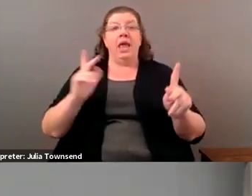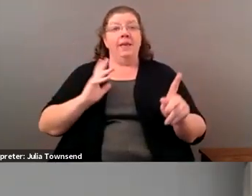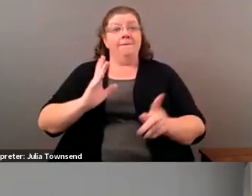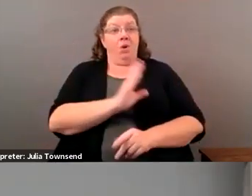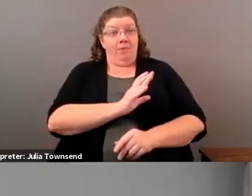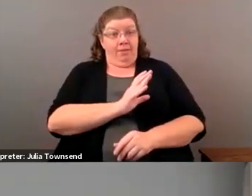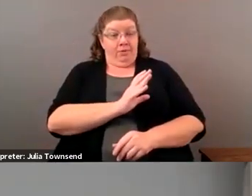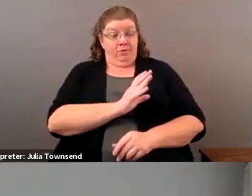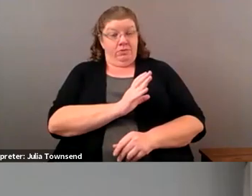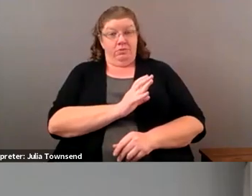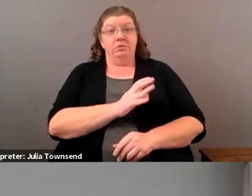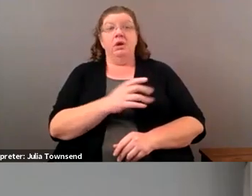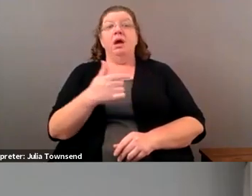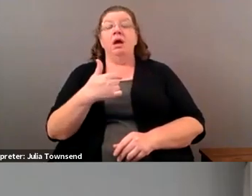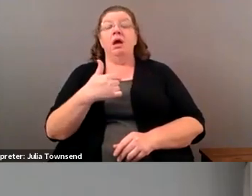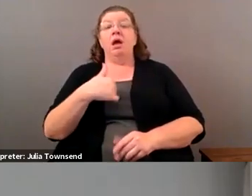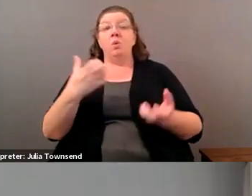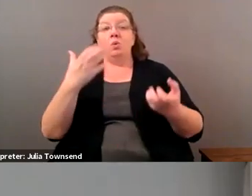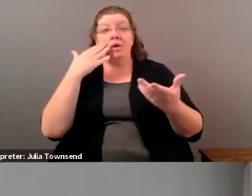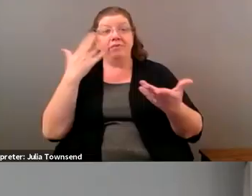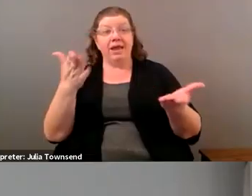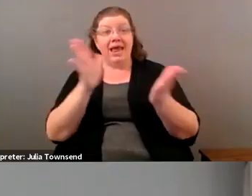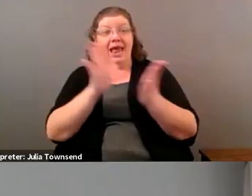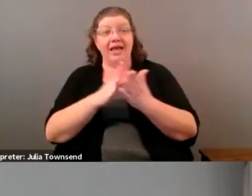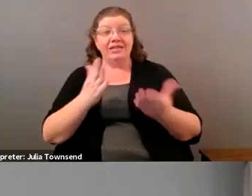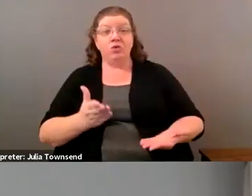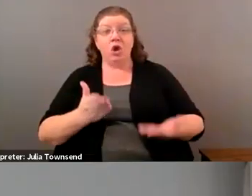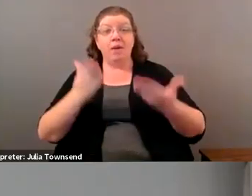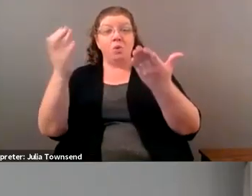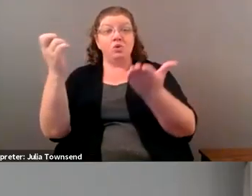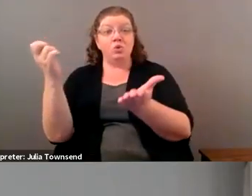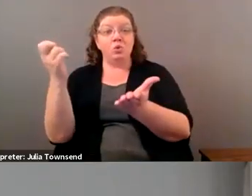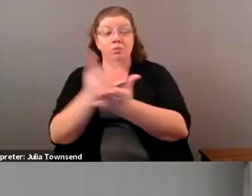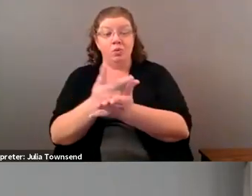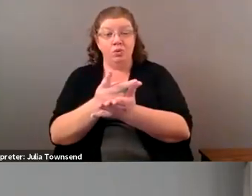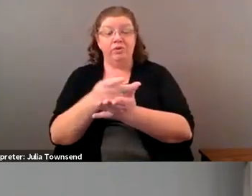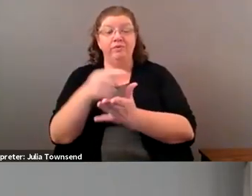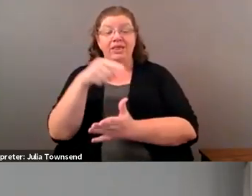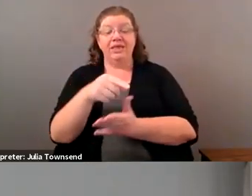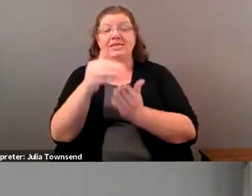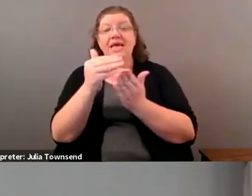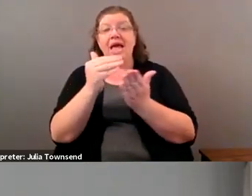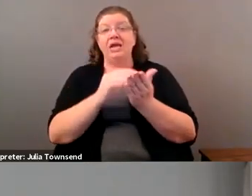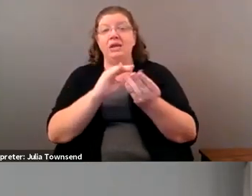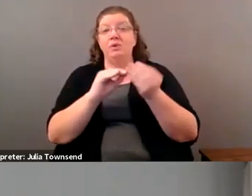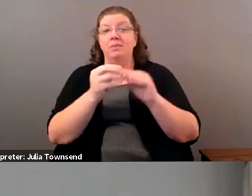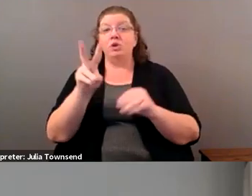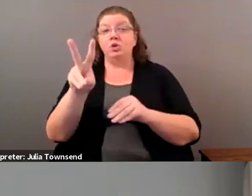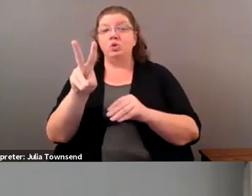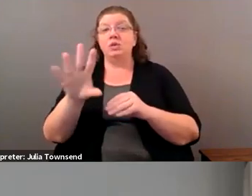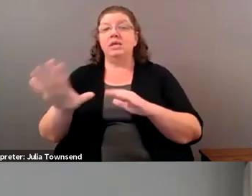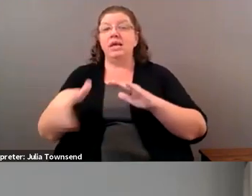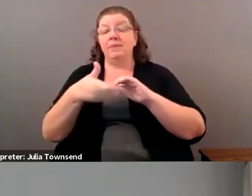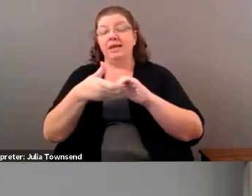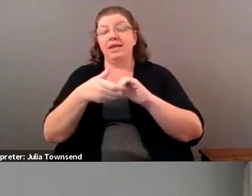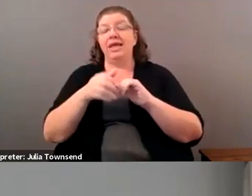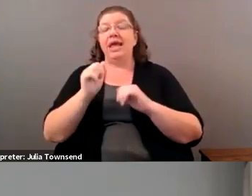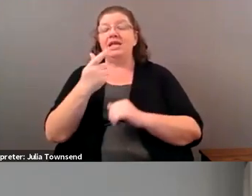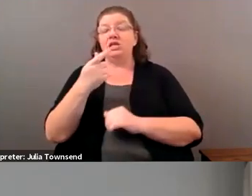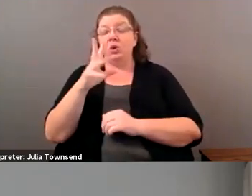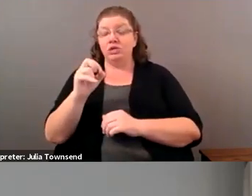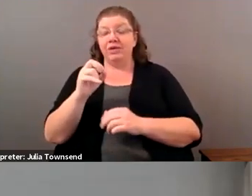gracias eso parece bien bueno pues miembros del consejo me gustaría saber si yo puedo pedir una